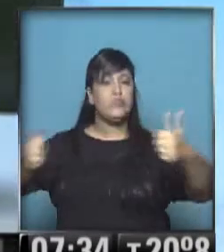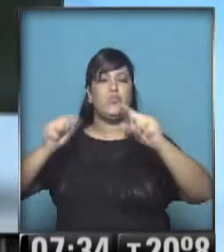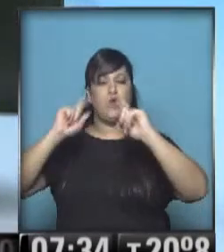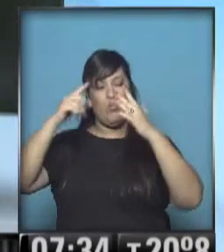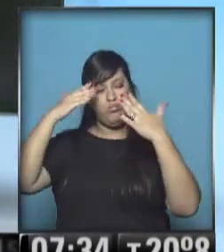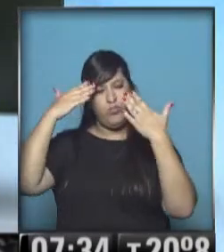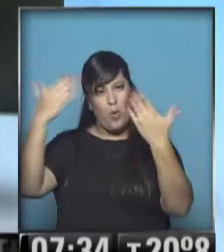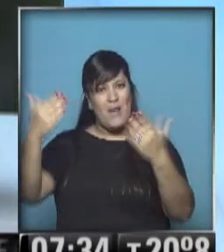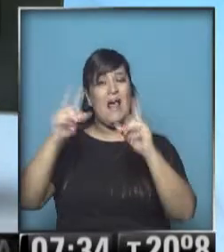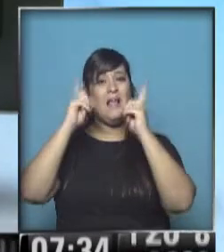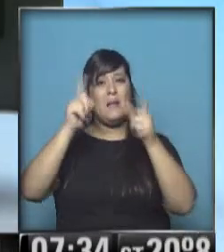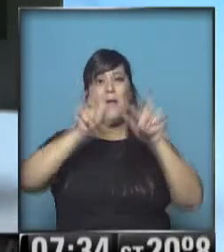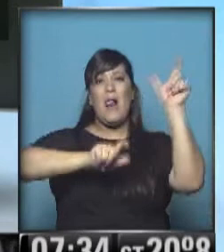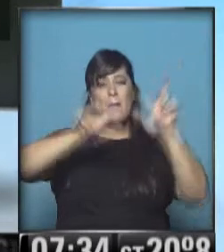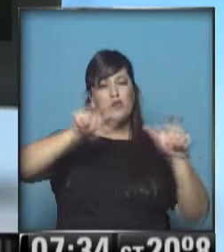homenaje.